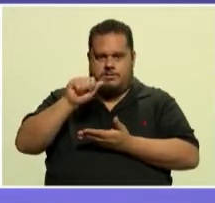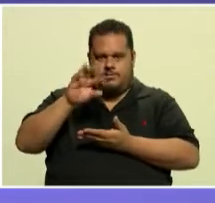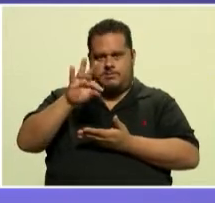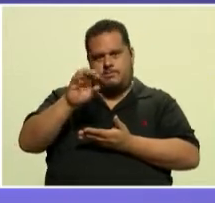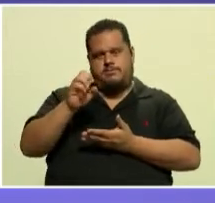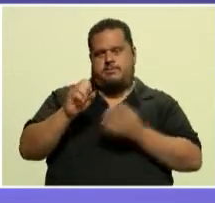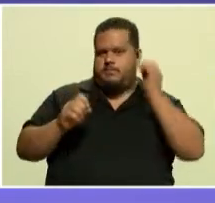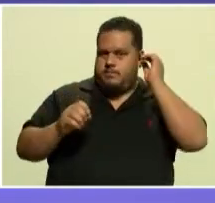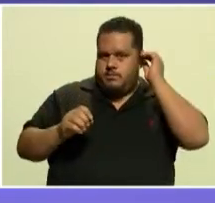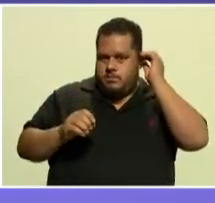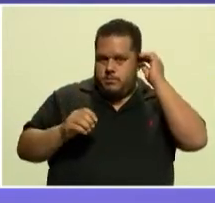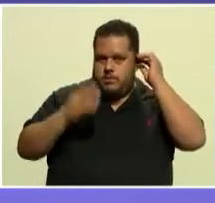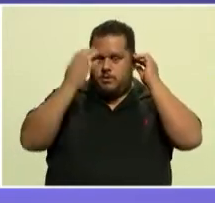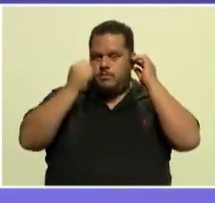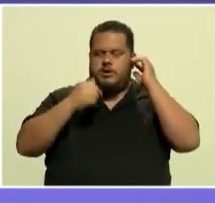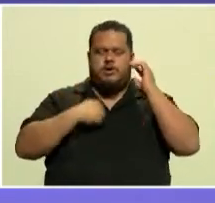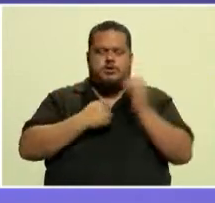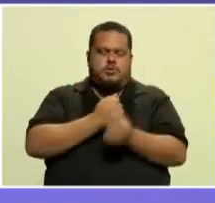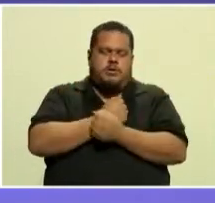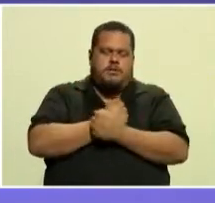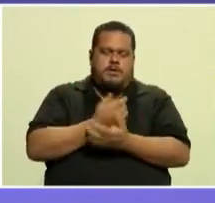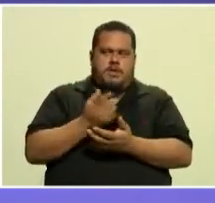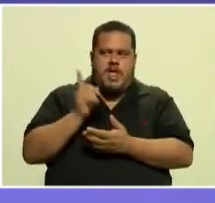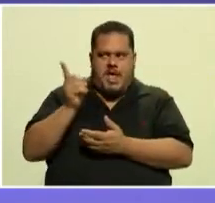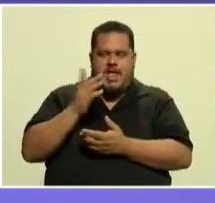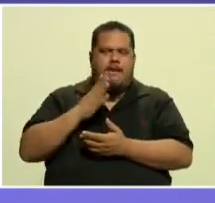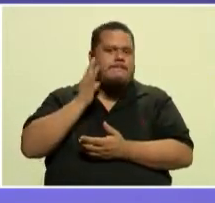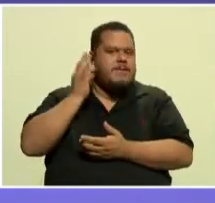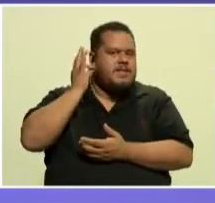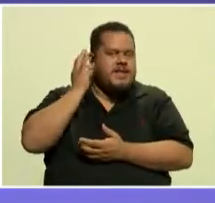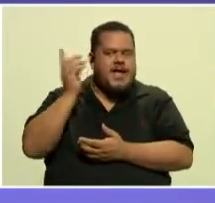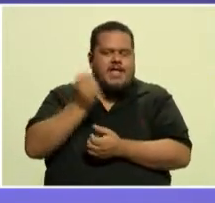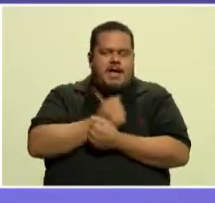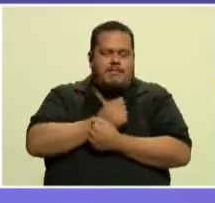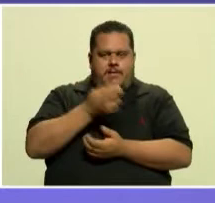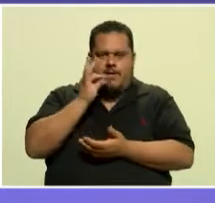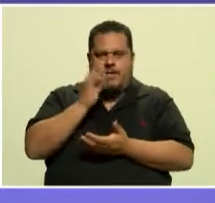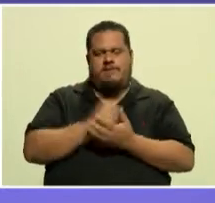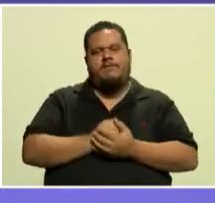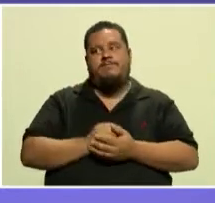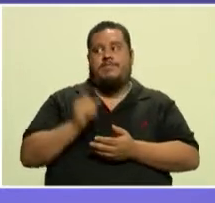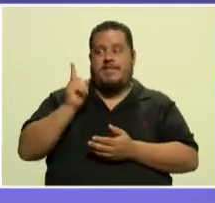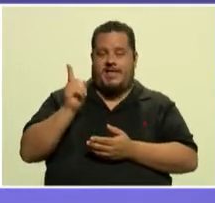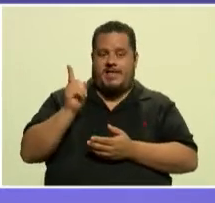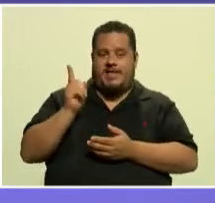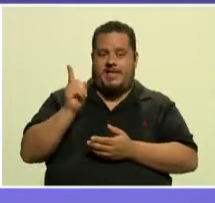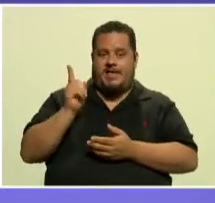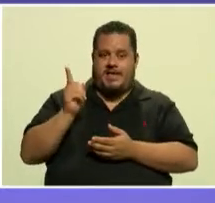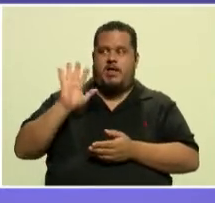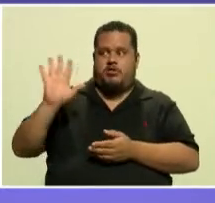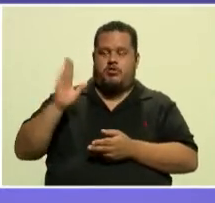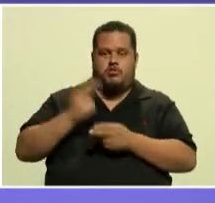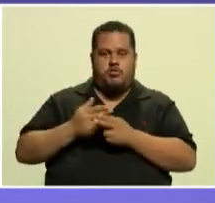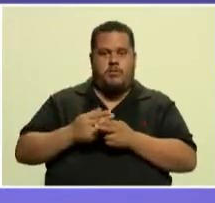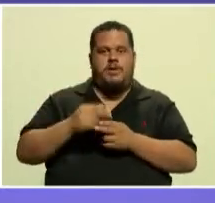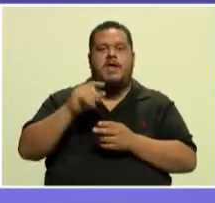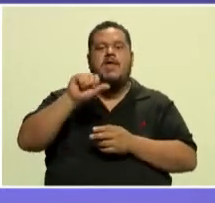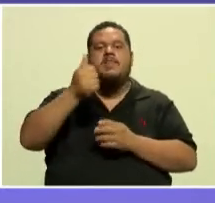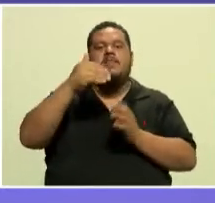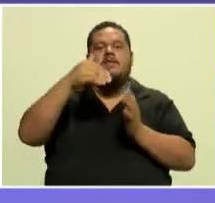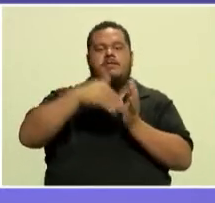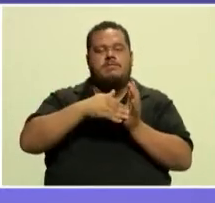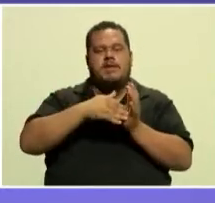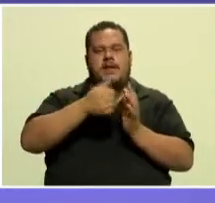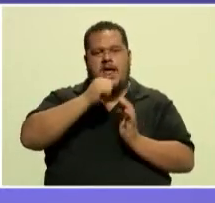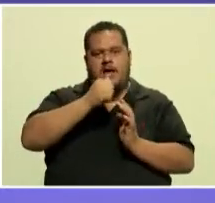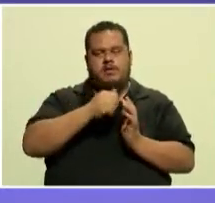Taiwán porque ella era una gran amante del café. Esta tía mía es la que su nombre significa 10.000 aguas y ella falleció